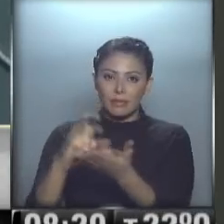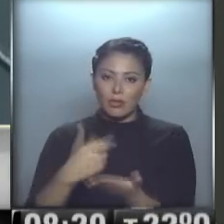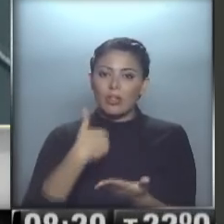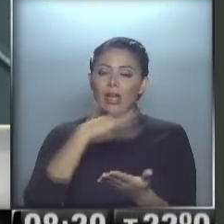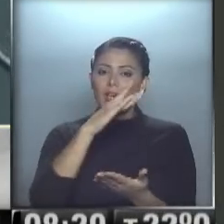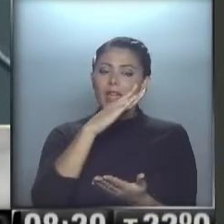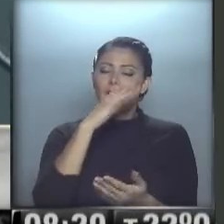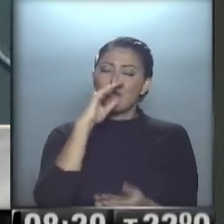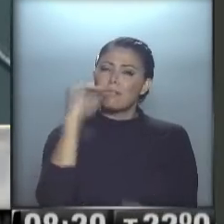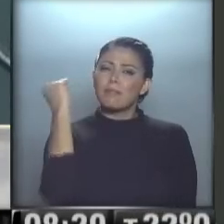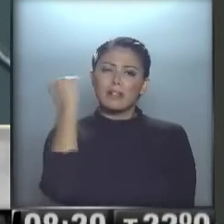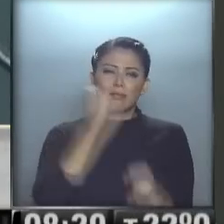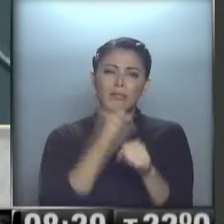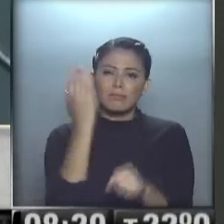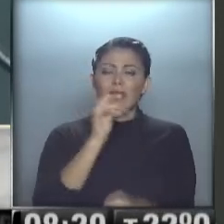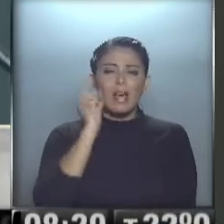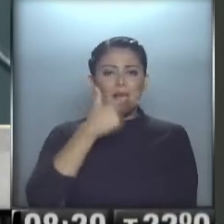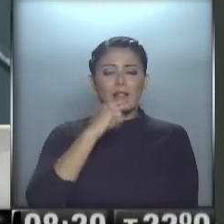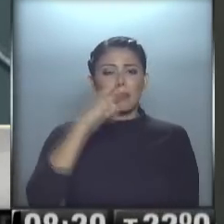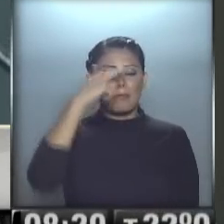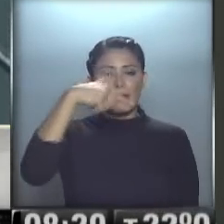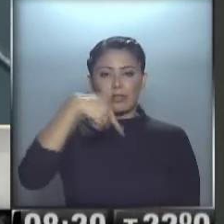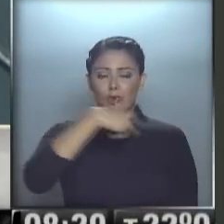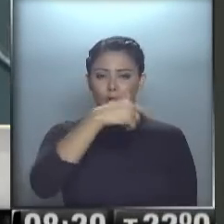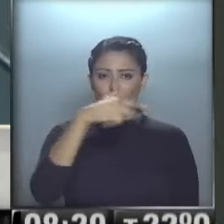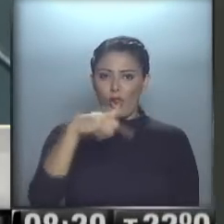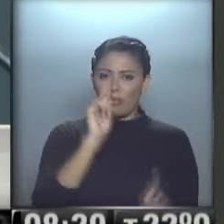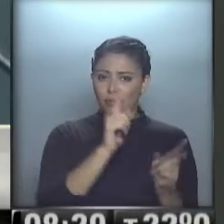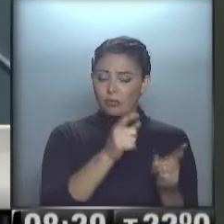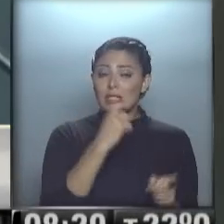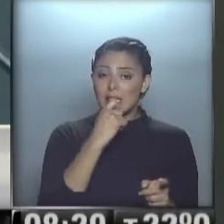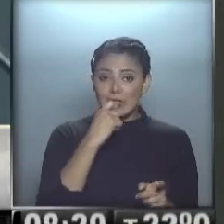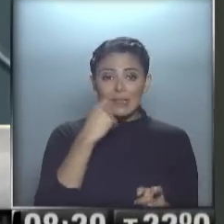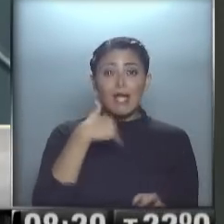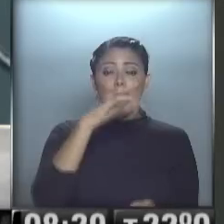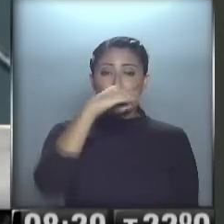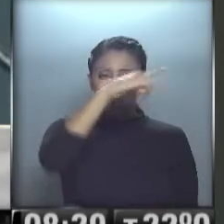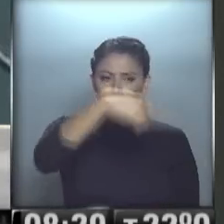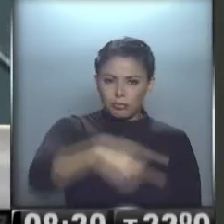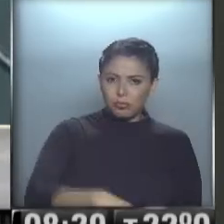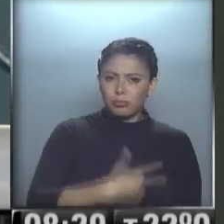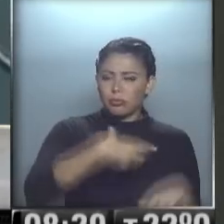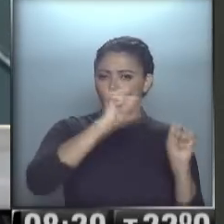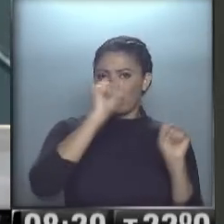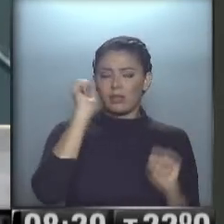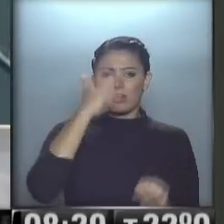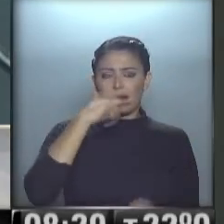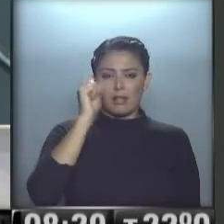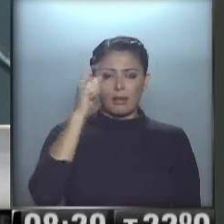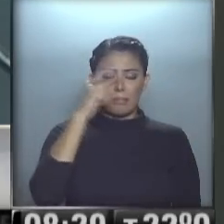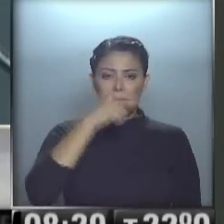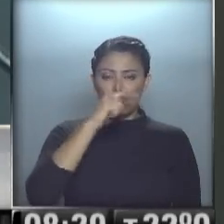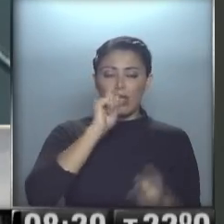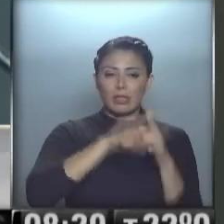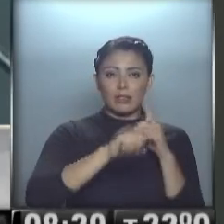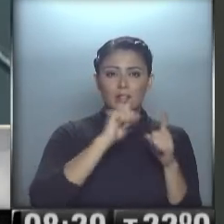exploración y explotación de gas y petróleo en tanto y en cuanto tengamos más exploración y explotación de gas y petróleo en forma directa o